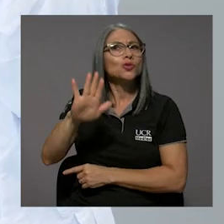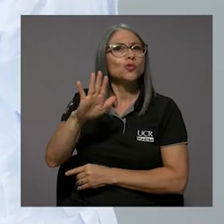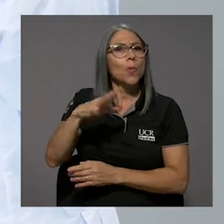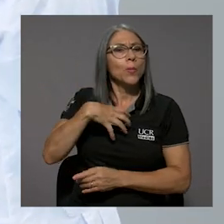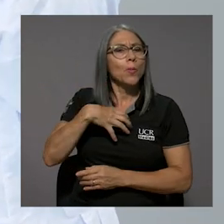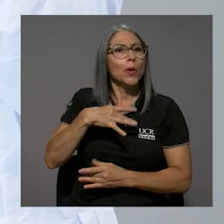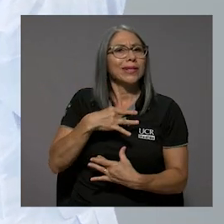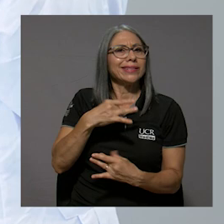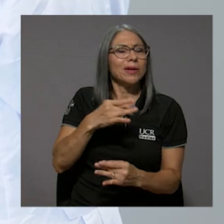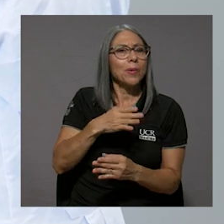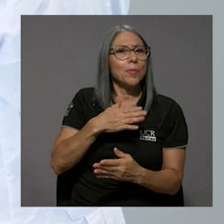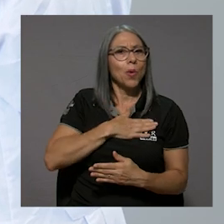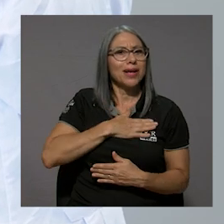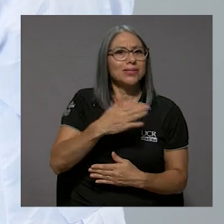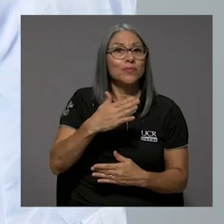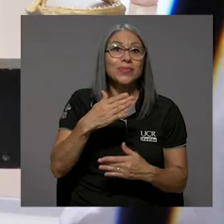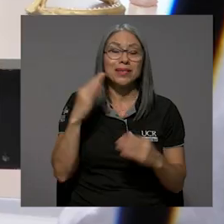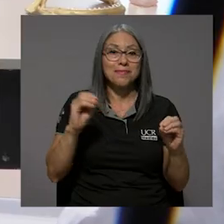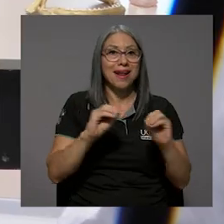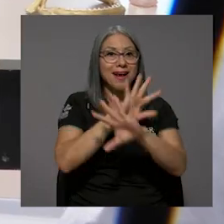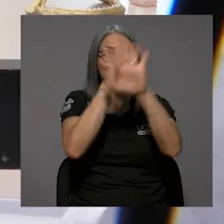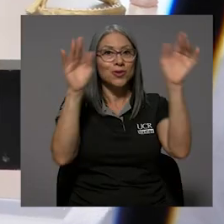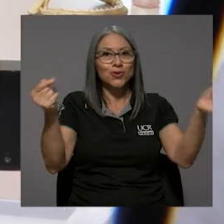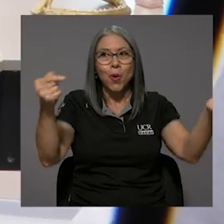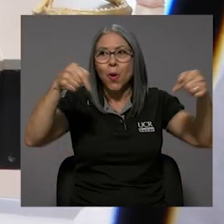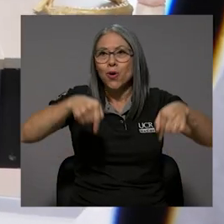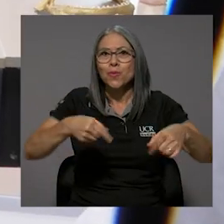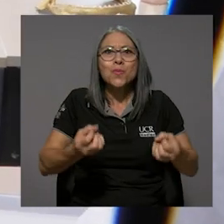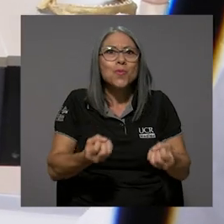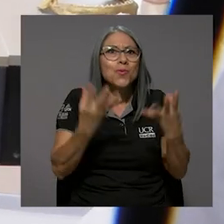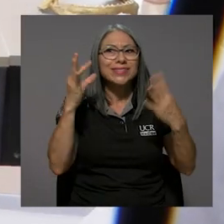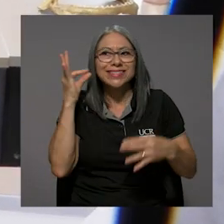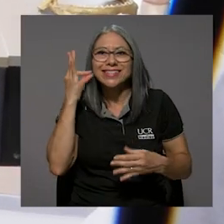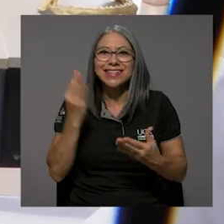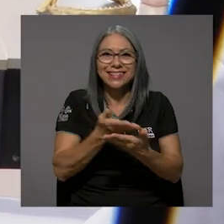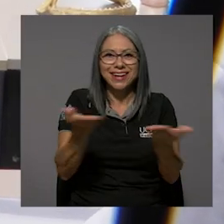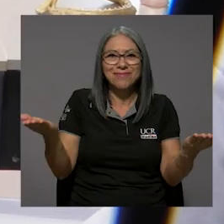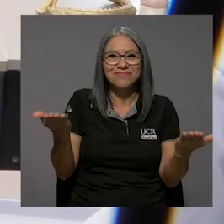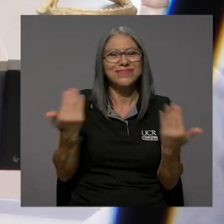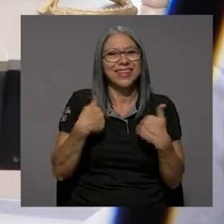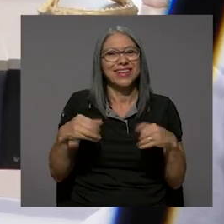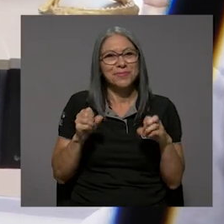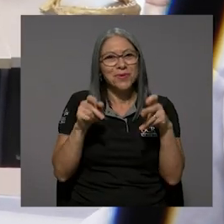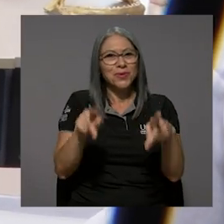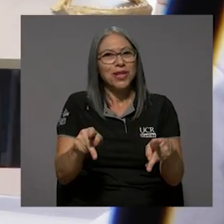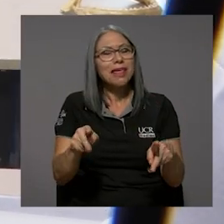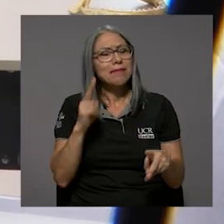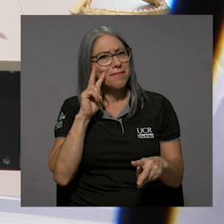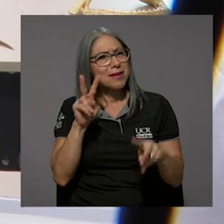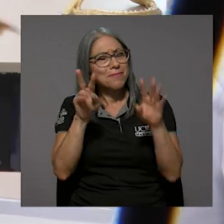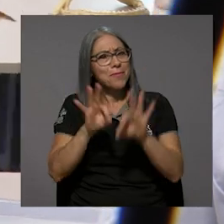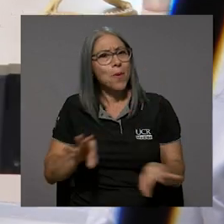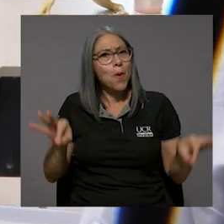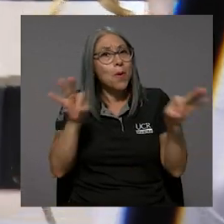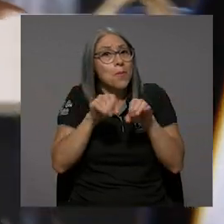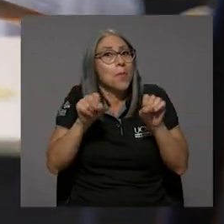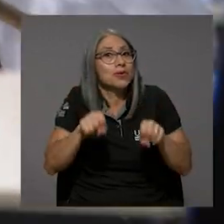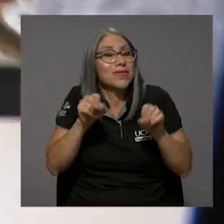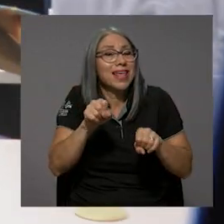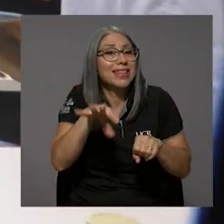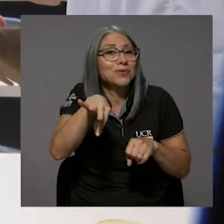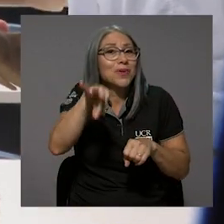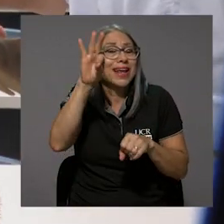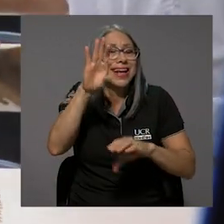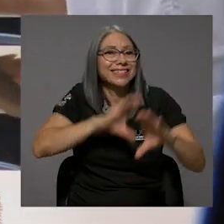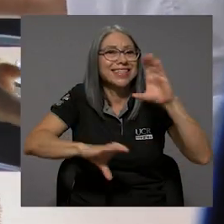vocaciones, ¿verdad? En ese sentido es maravilloso que hoy estén un montón de chicas acá y que tengan la oportunidad de valorar esta posibilidad de elegir las ciencias